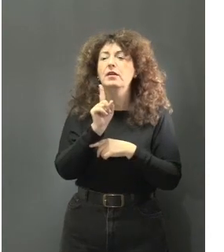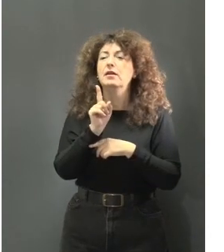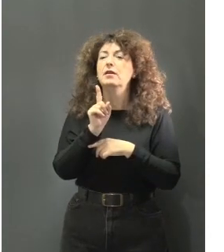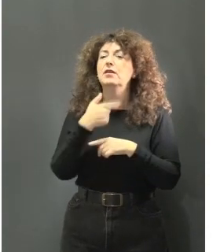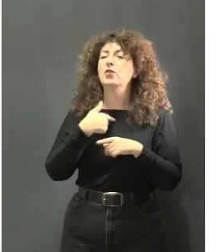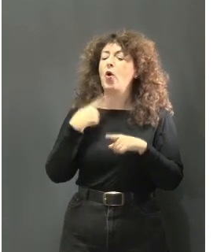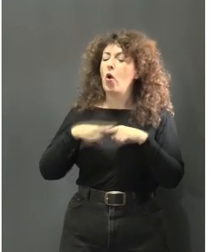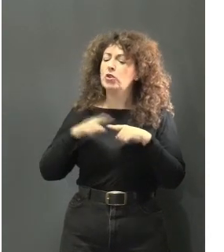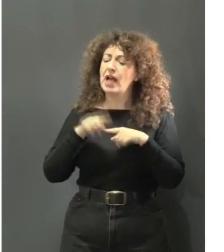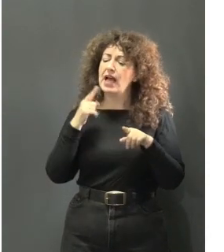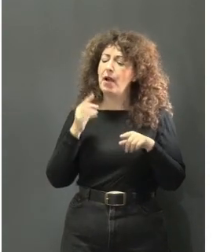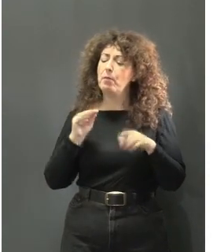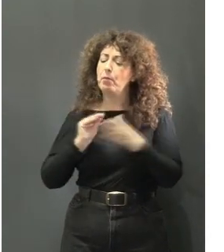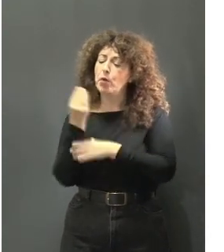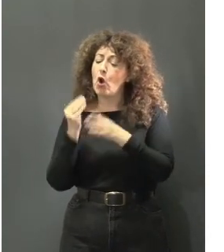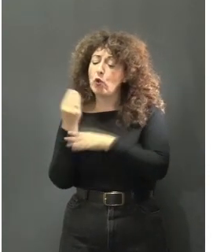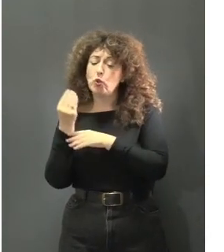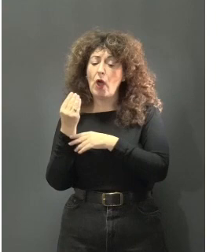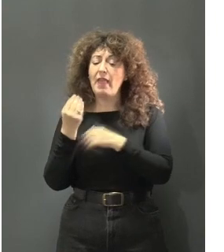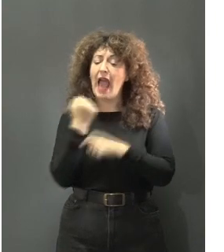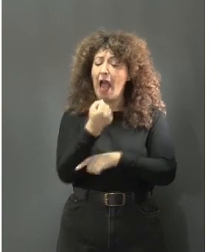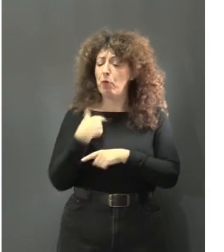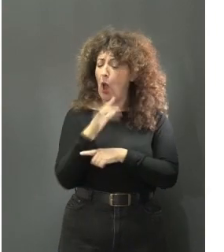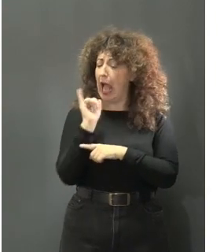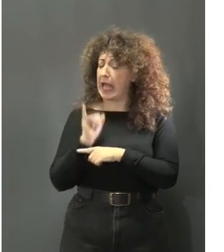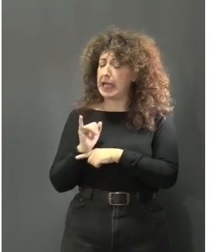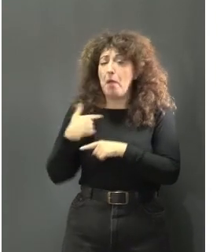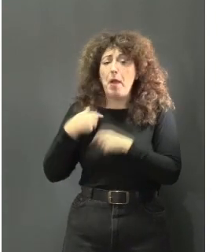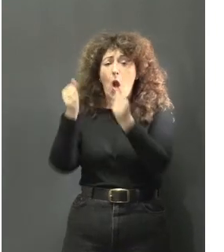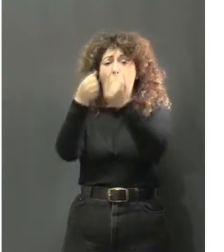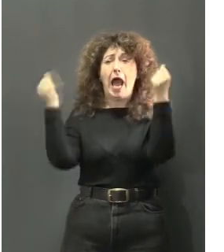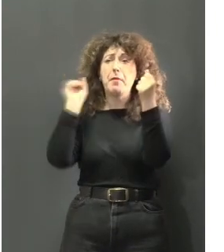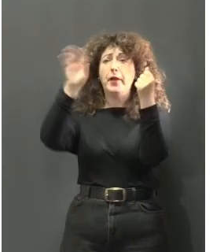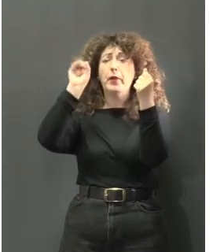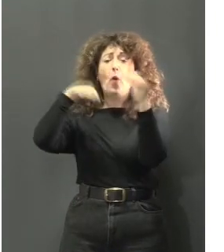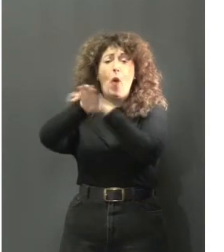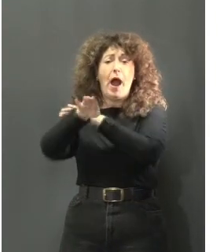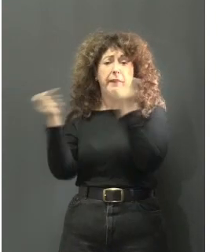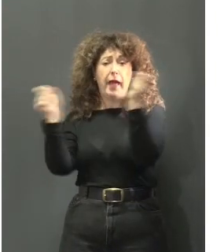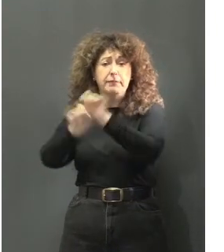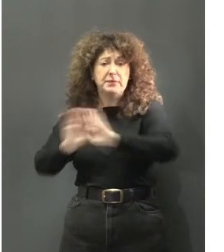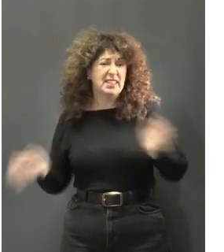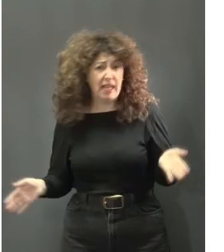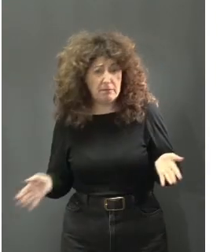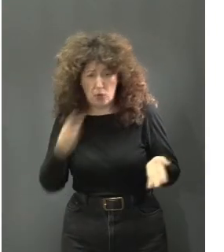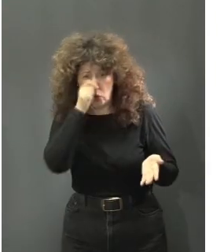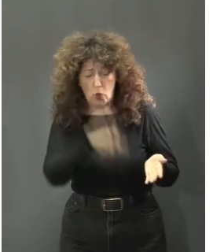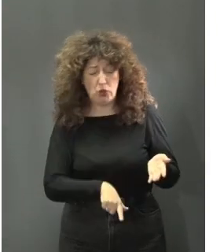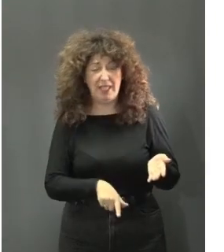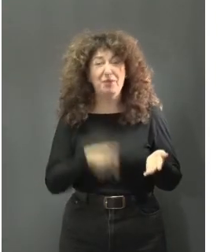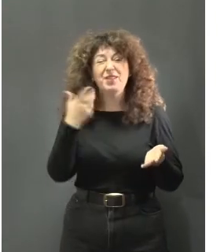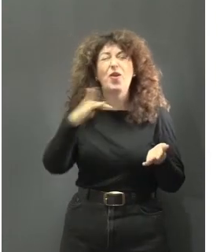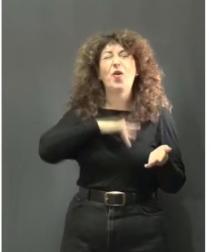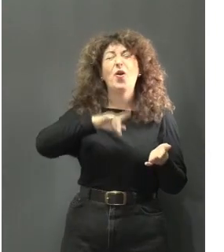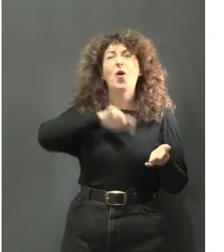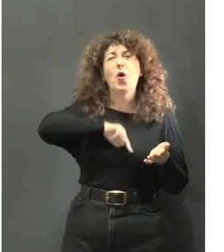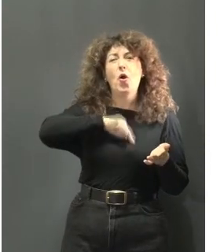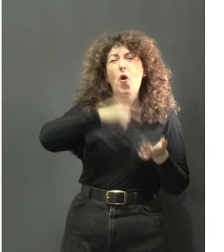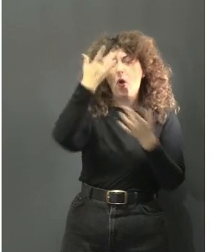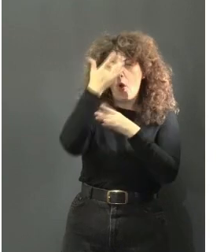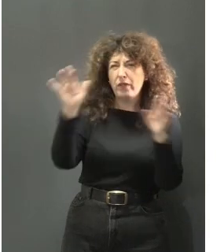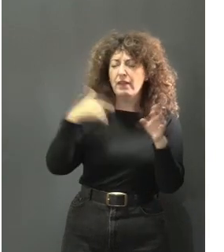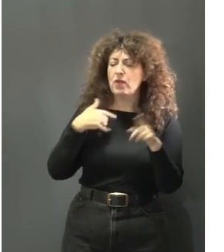los productos de apoyo, si los guardo en un armario no sirven, ¿no? Pero esa concienciación ya no de si tengo o no tengo